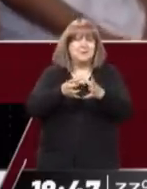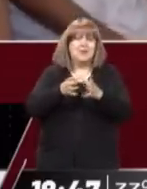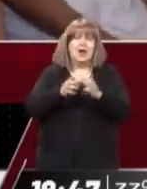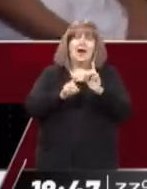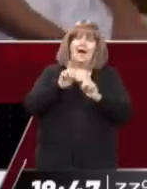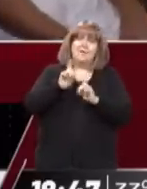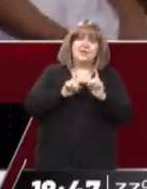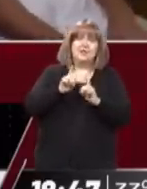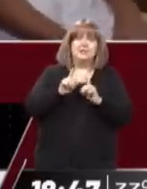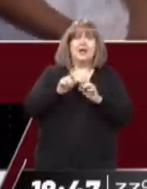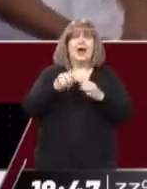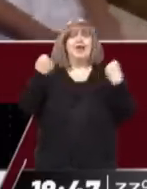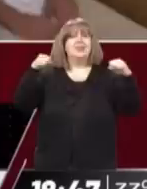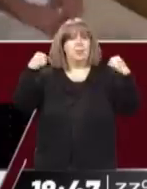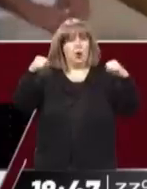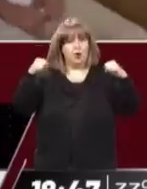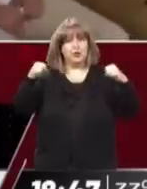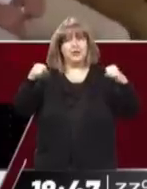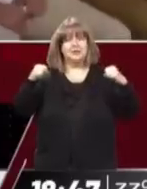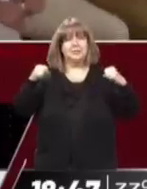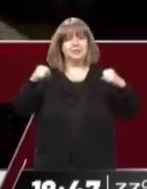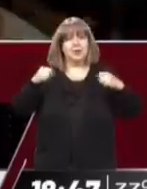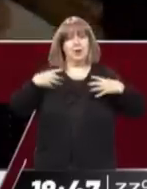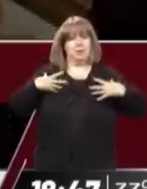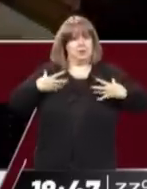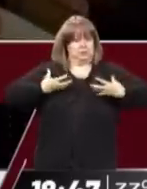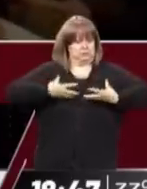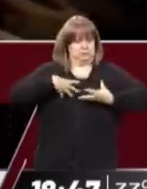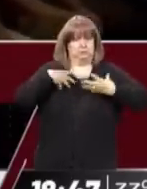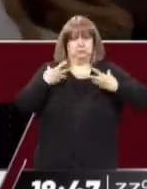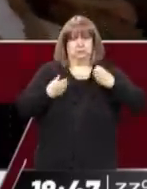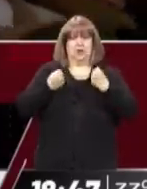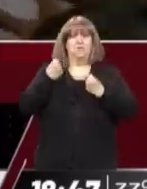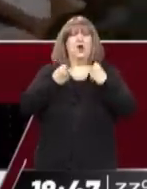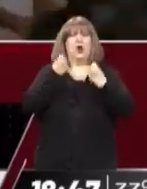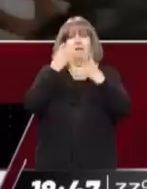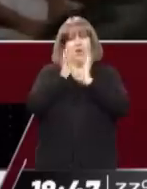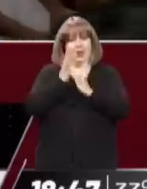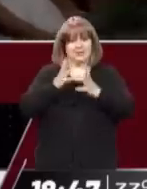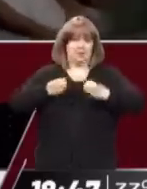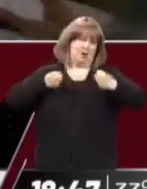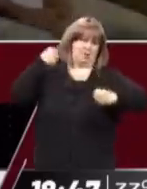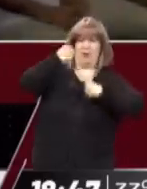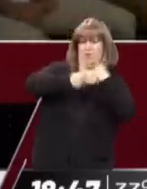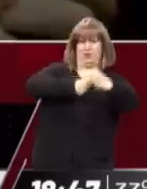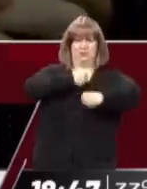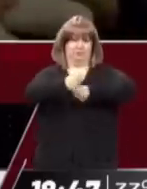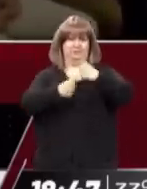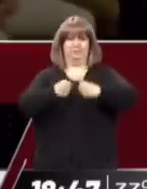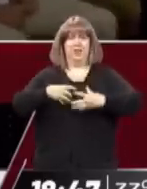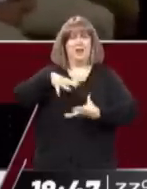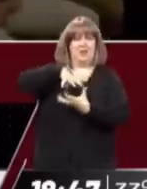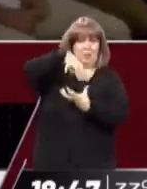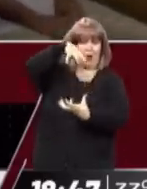hay, por supuesto que hay deportes que tienden más a poder canalizar efectos violentos que otros, pero también